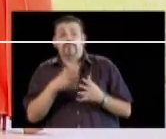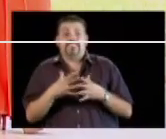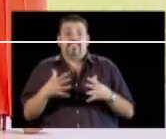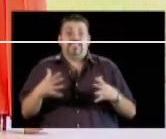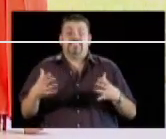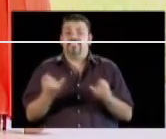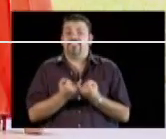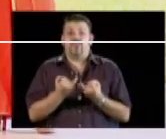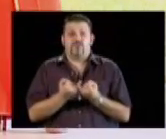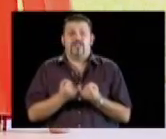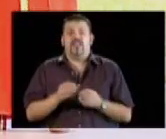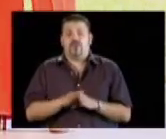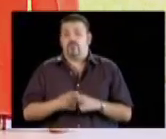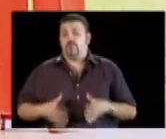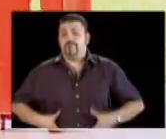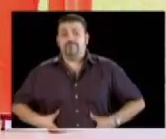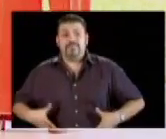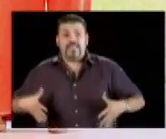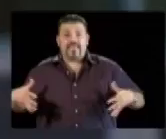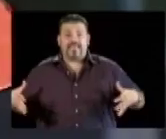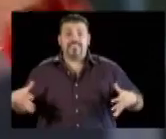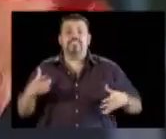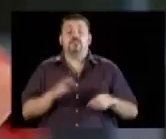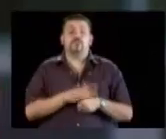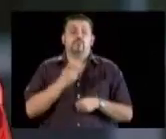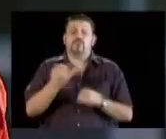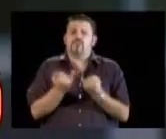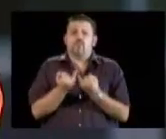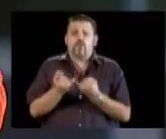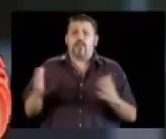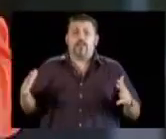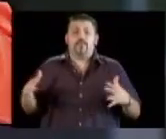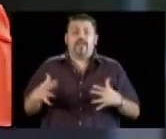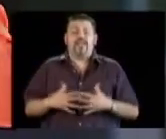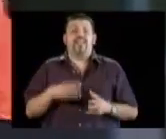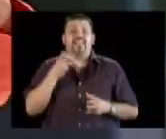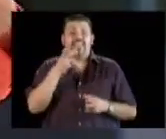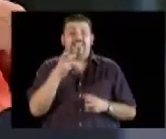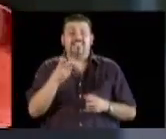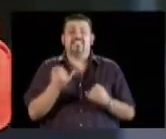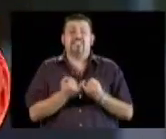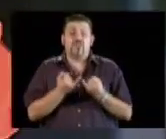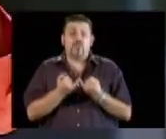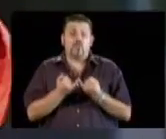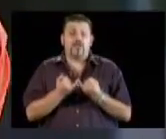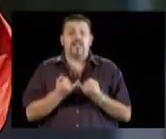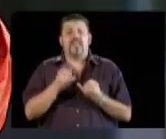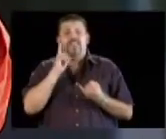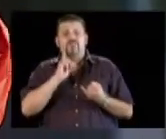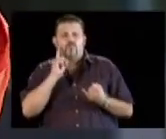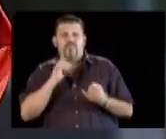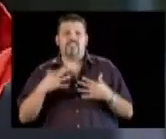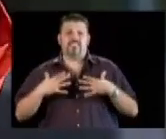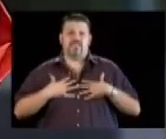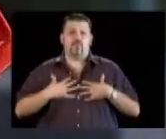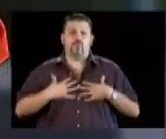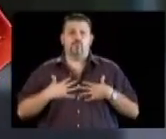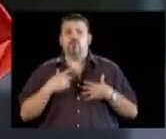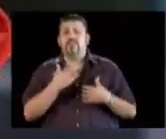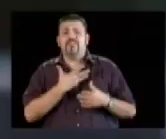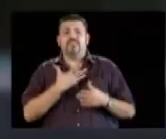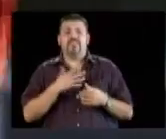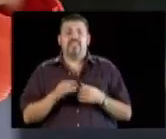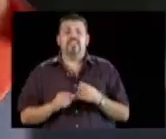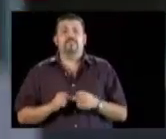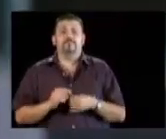unas grandes pistolas a los lados. Entonces, cuando empieza uno a bajar esas partes, en el busto también hay muchas mujeres que, sobre todo cuando tienen